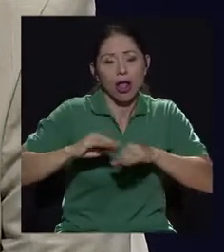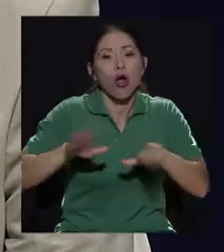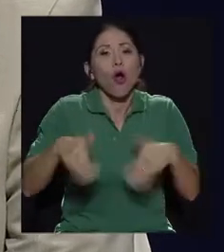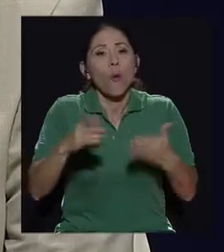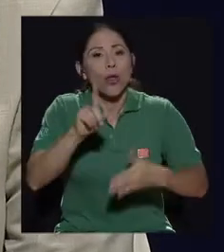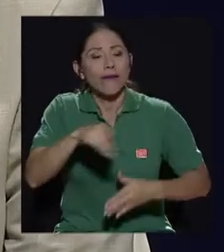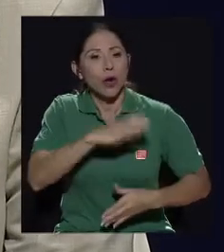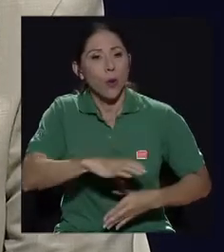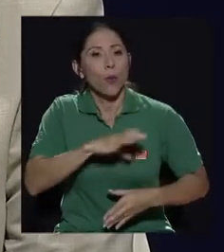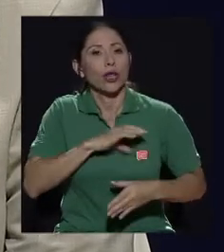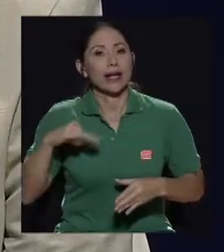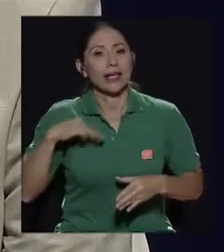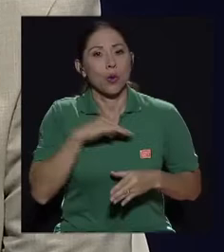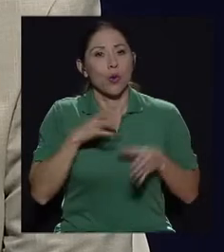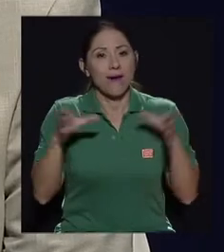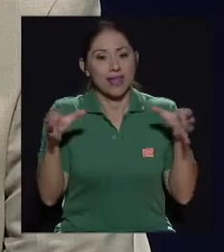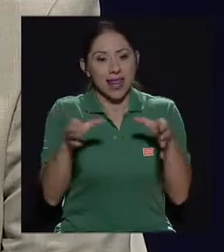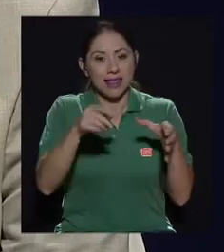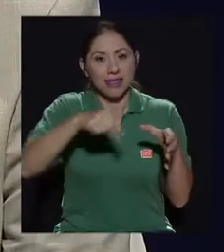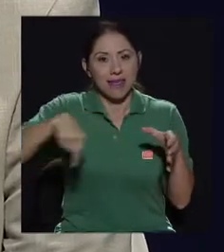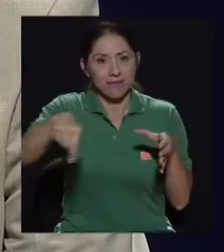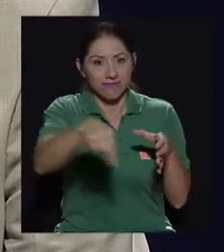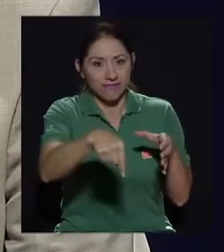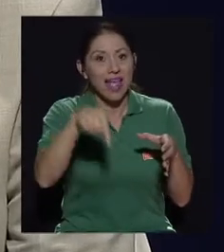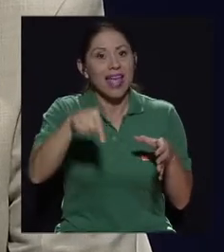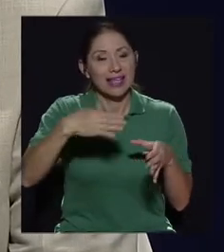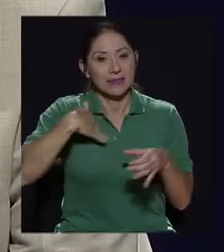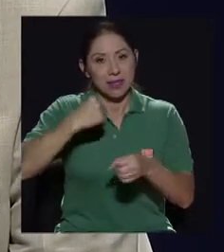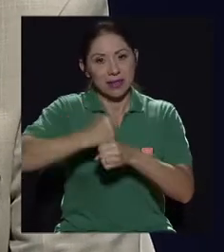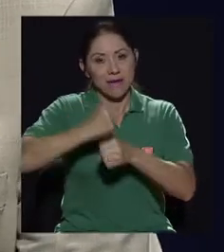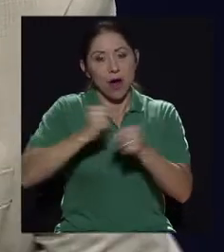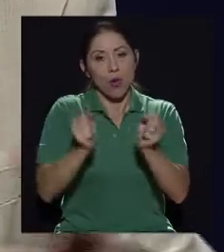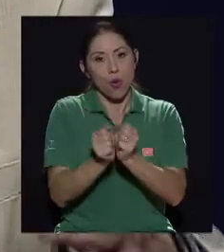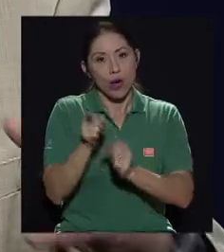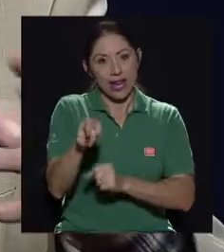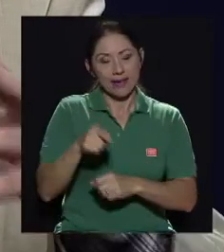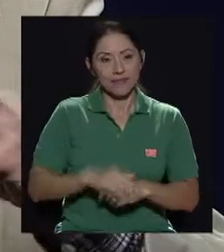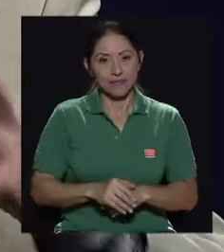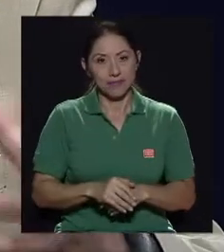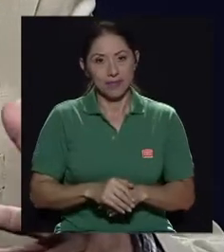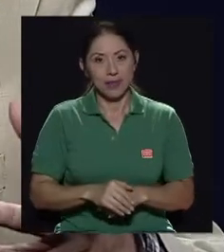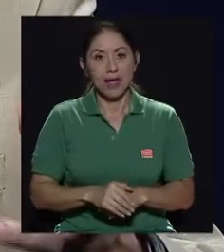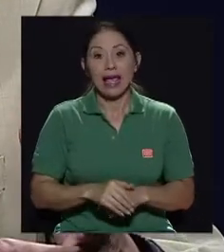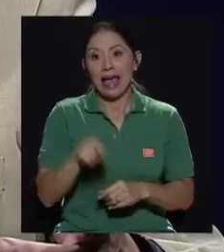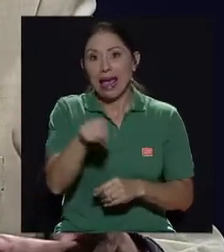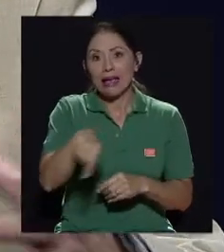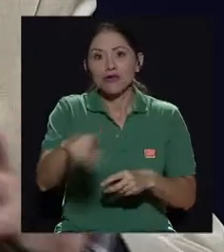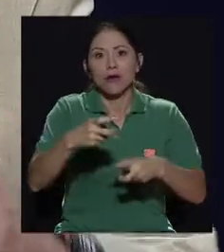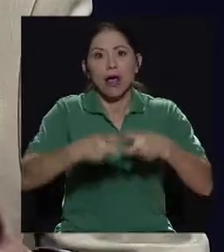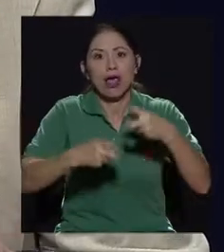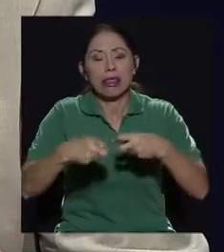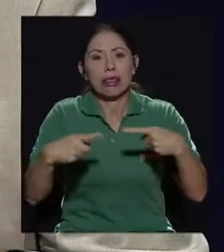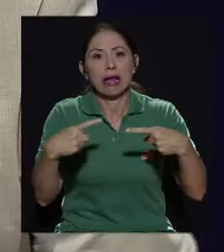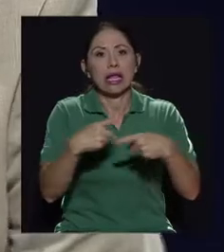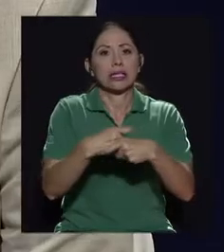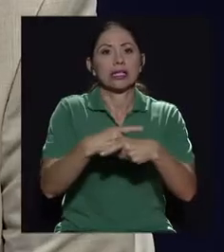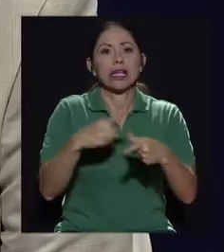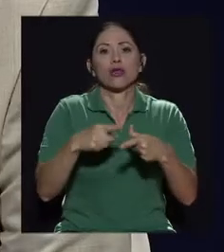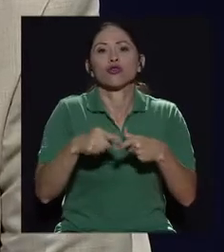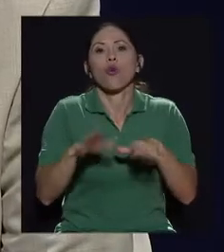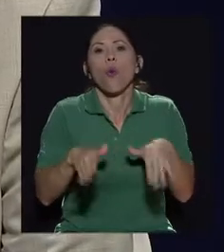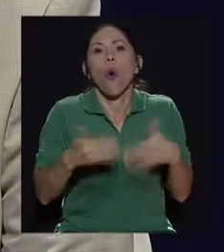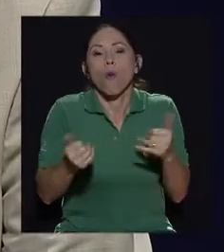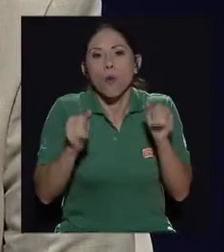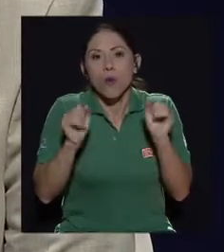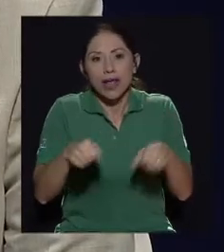un gabinete entonces ese fue mi trabajo con él o sea tenían crisis y entonces como empaquetar para que